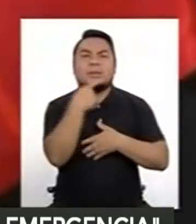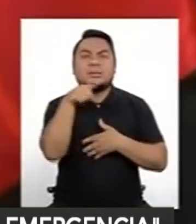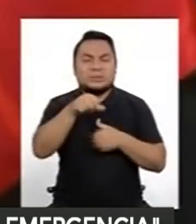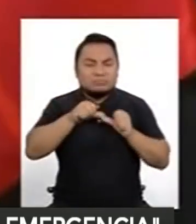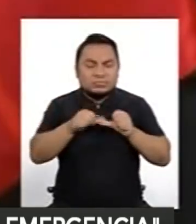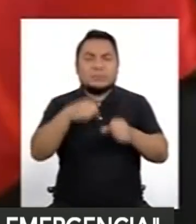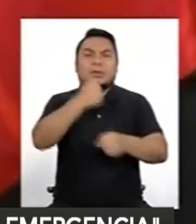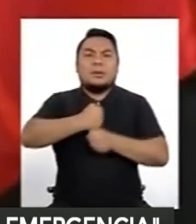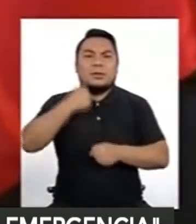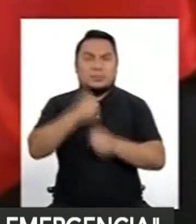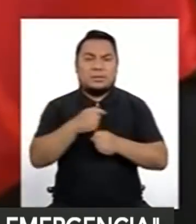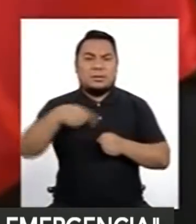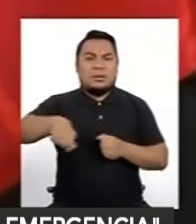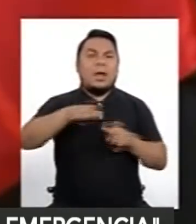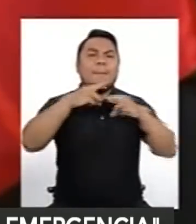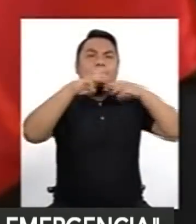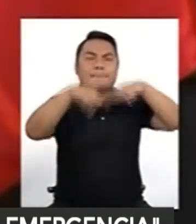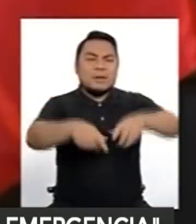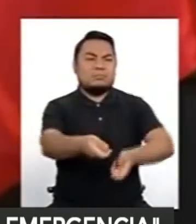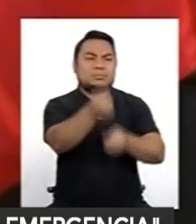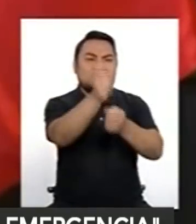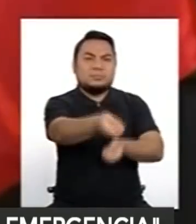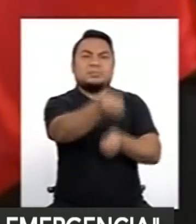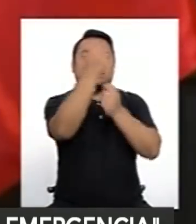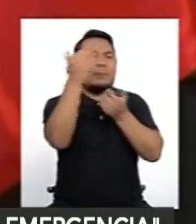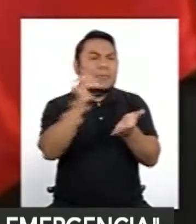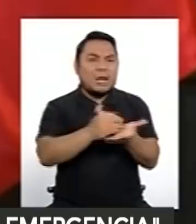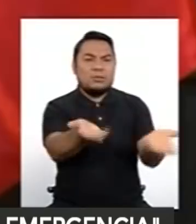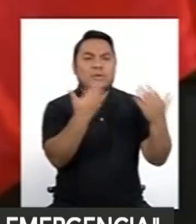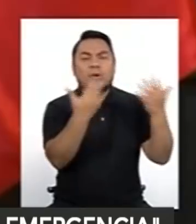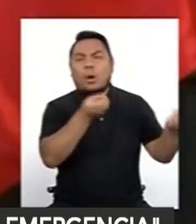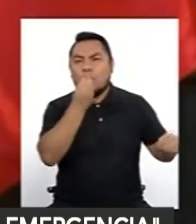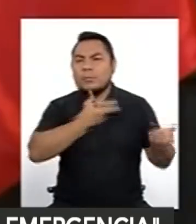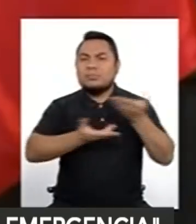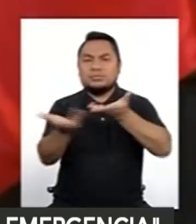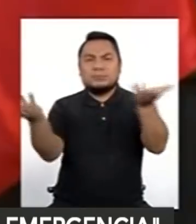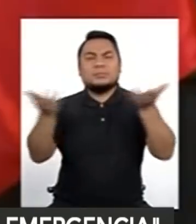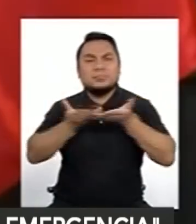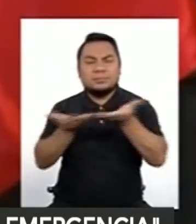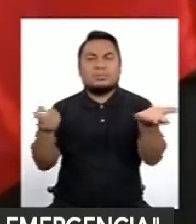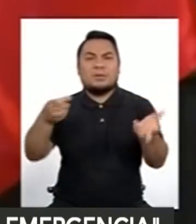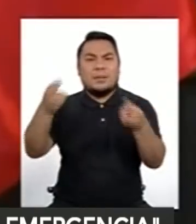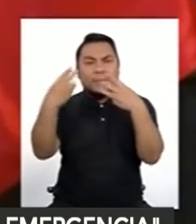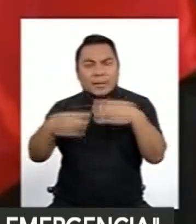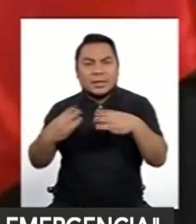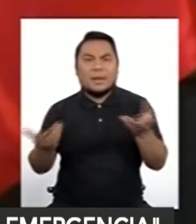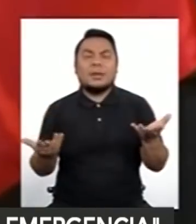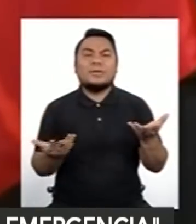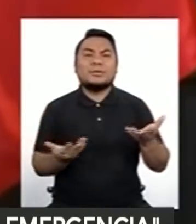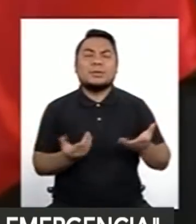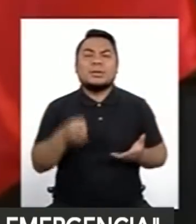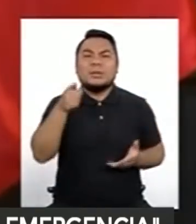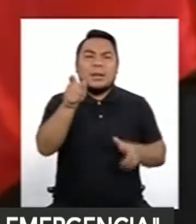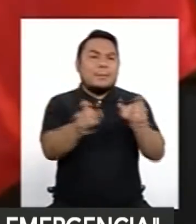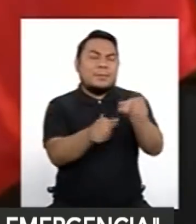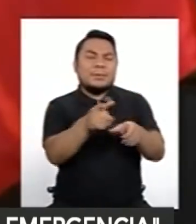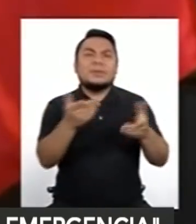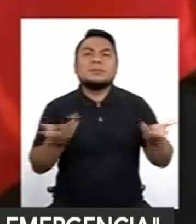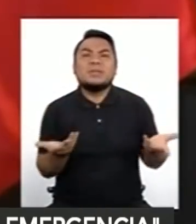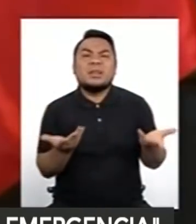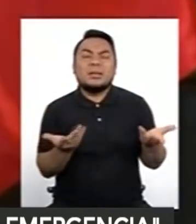sus jornadas en alta mar para que haya productos hidrobiológicos en los mercados, el